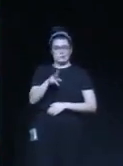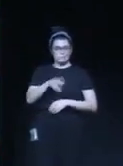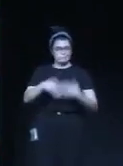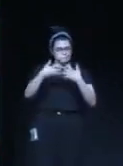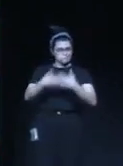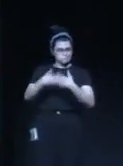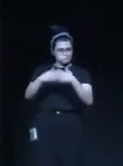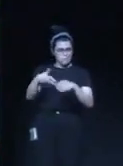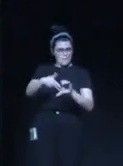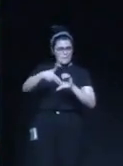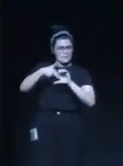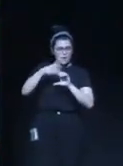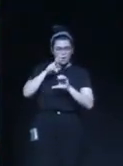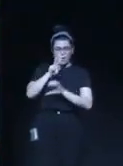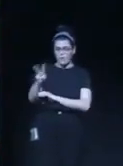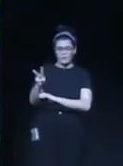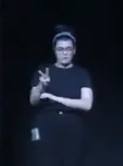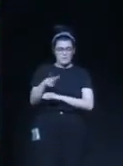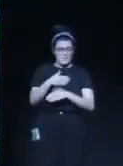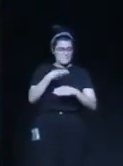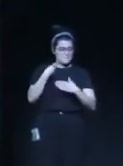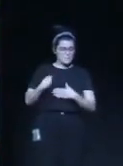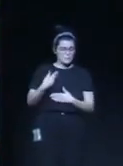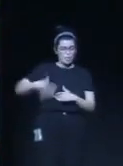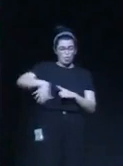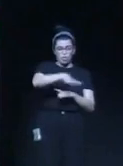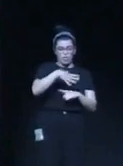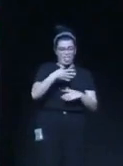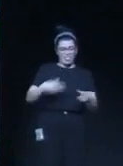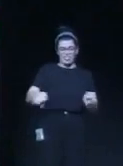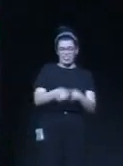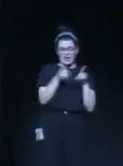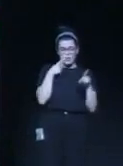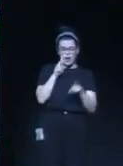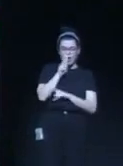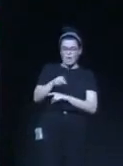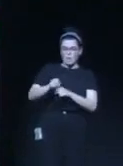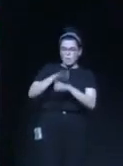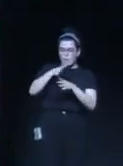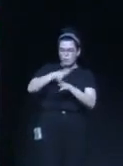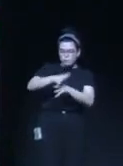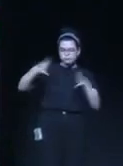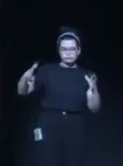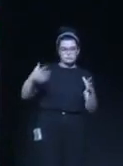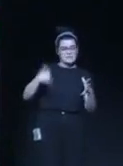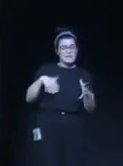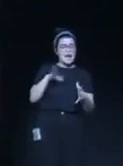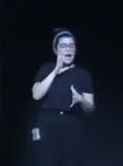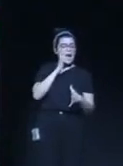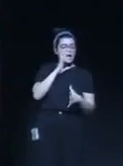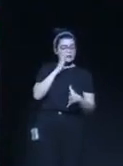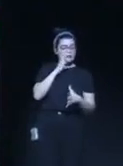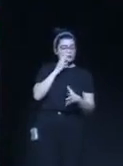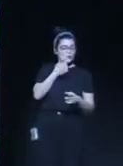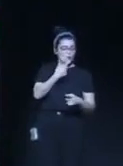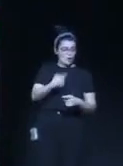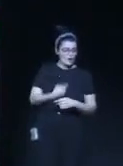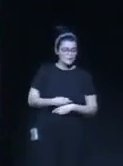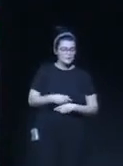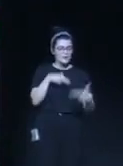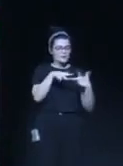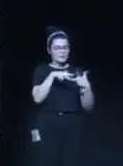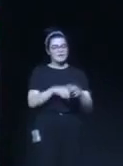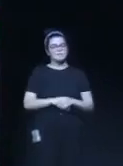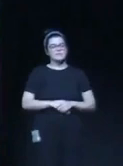dónde te pongas, eso nos lo contaba Sara cuando estábamos preparando este encuentro. Bai, ingurietan, egon